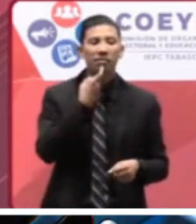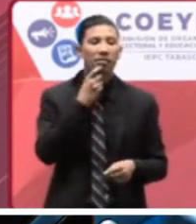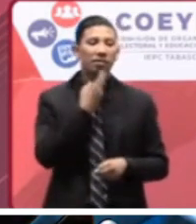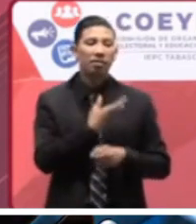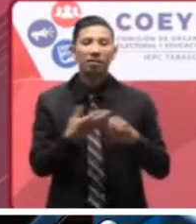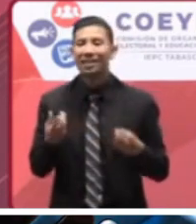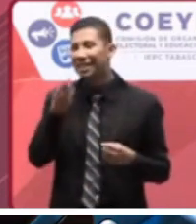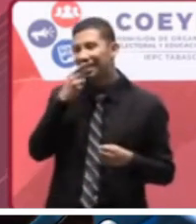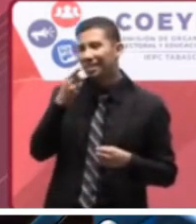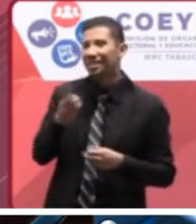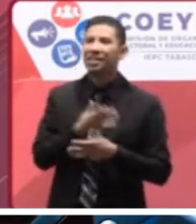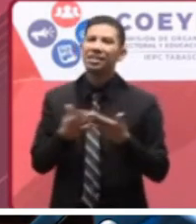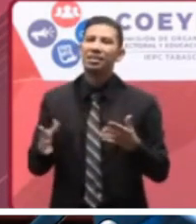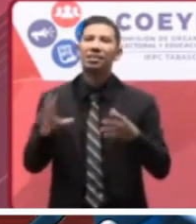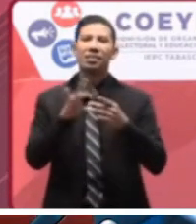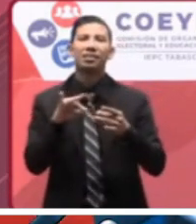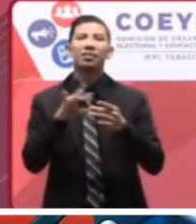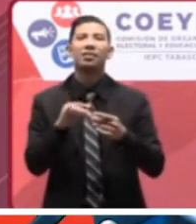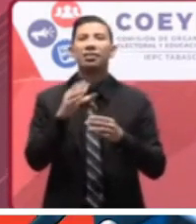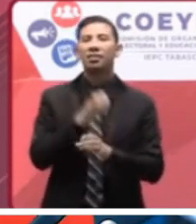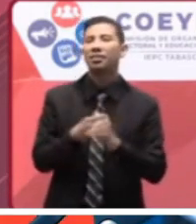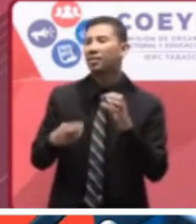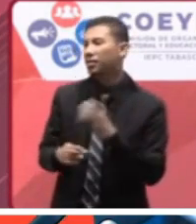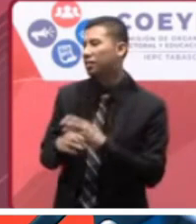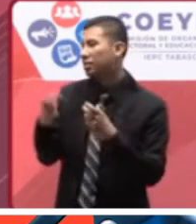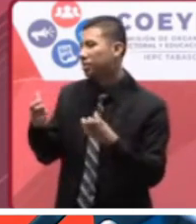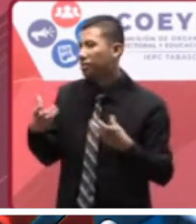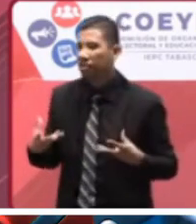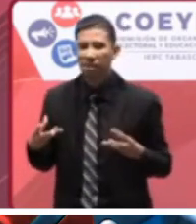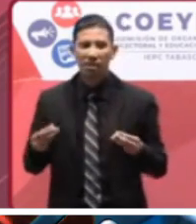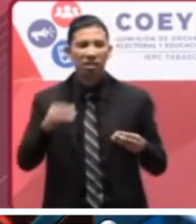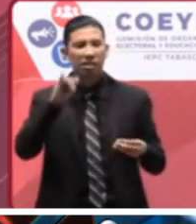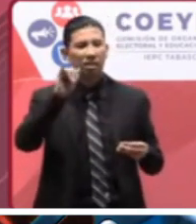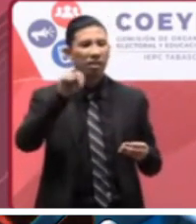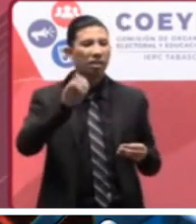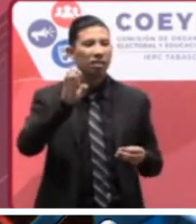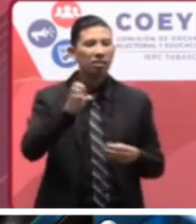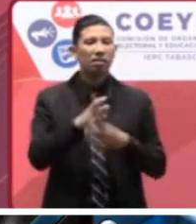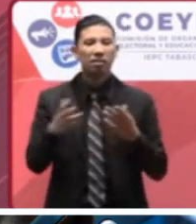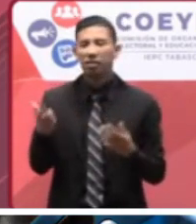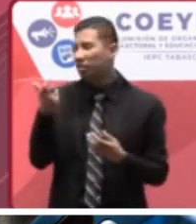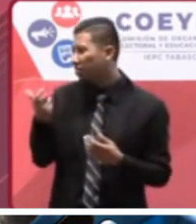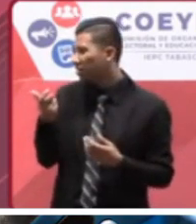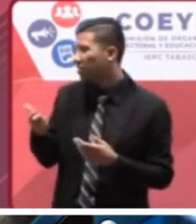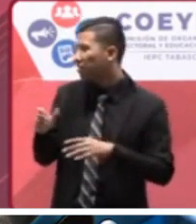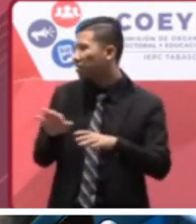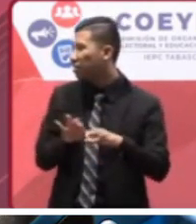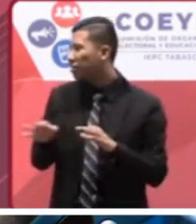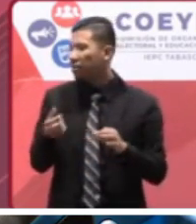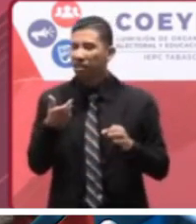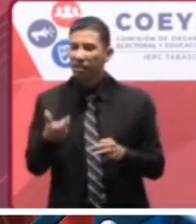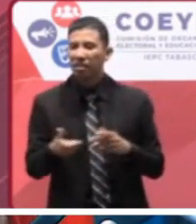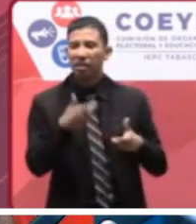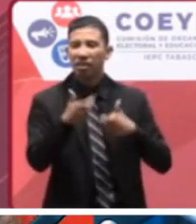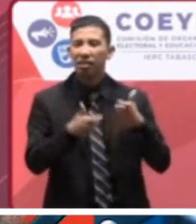se comenta de los gastos excesivos del INE, pues son los salarios, los altos salarios de